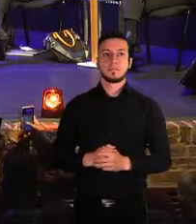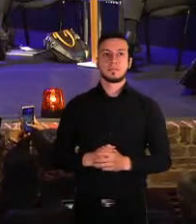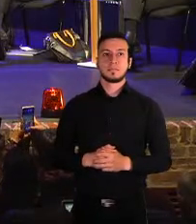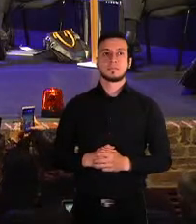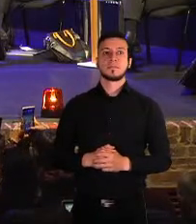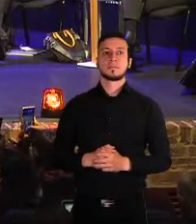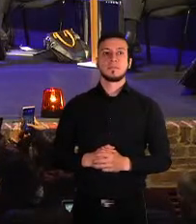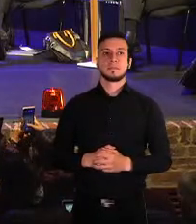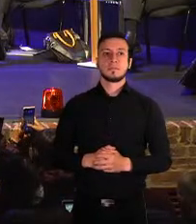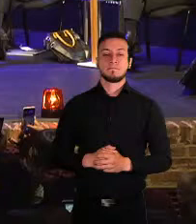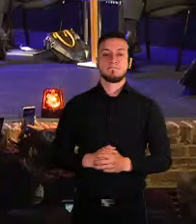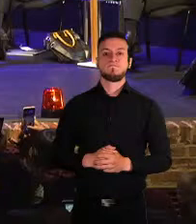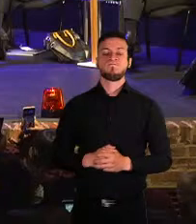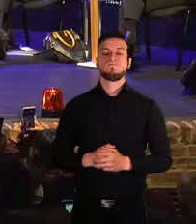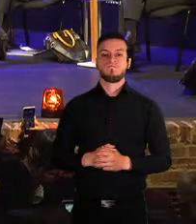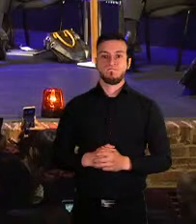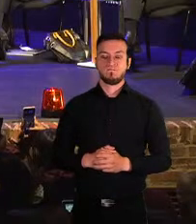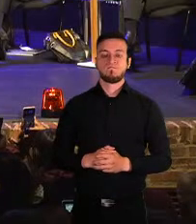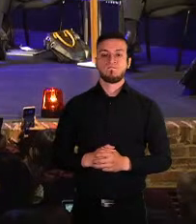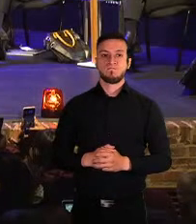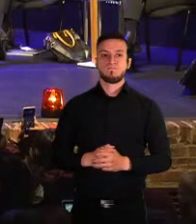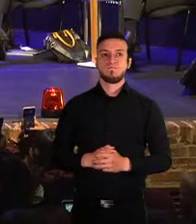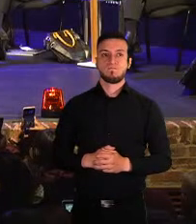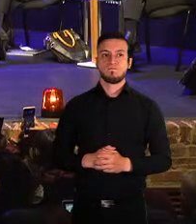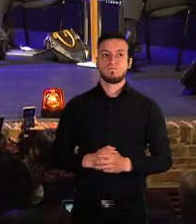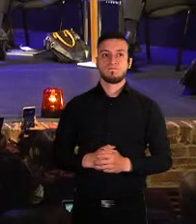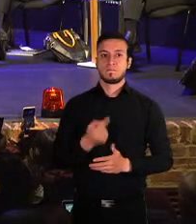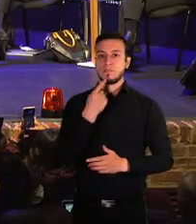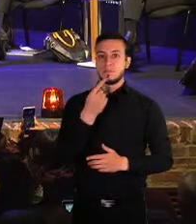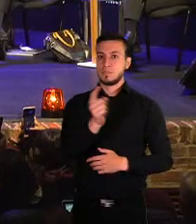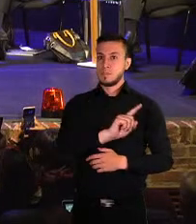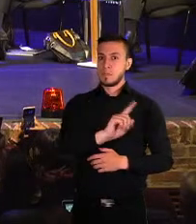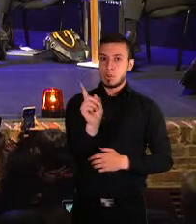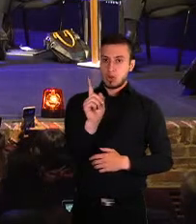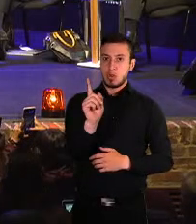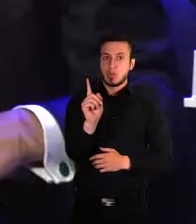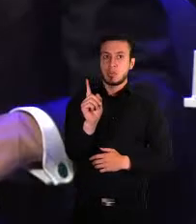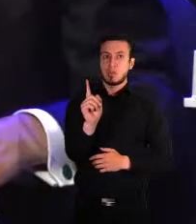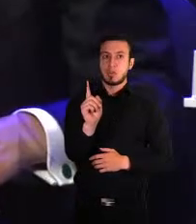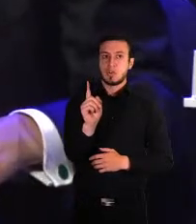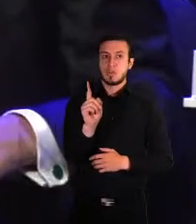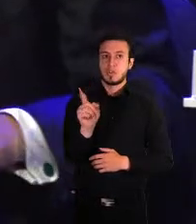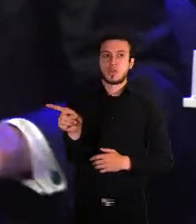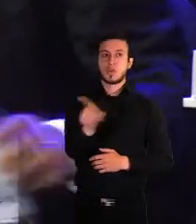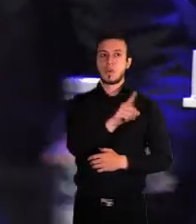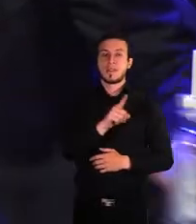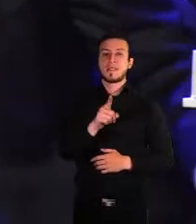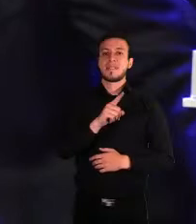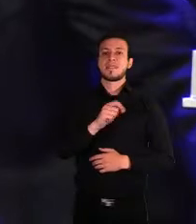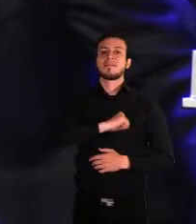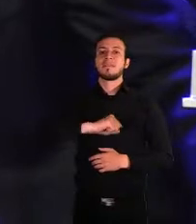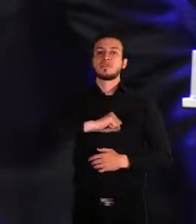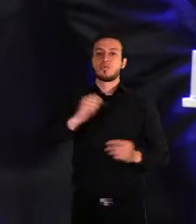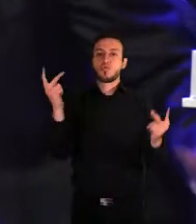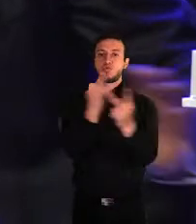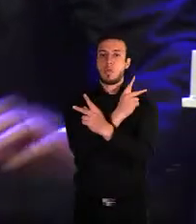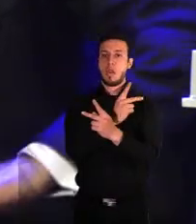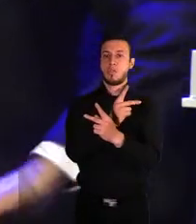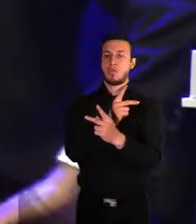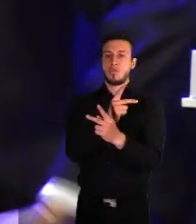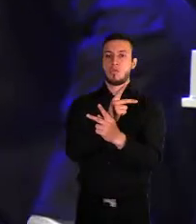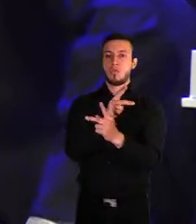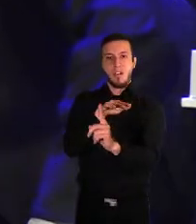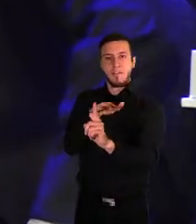miren lo primero es que no se puede permitir desde ningún punto de vista la violación de los derechos humanos y menos